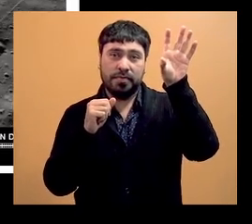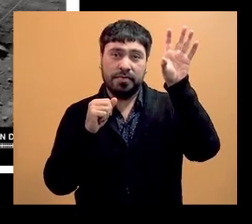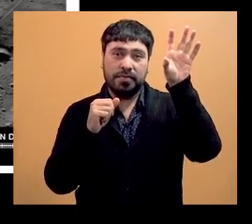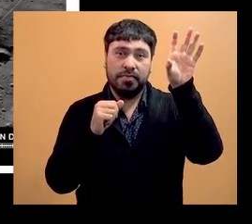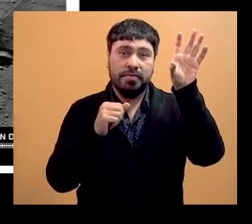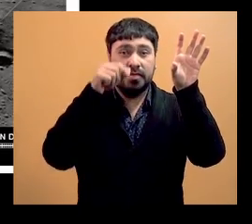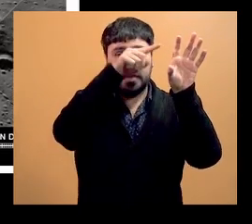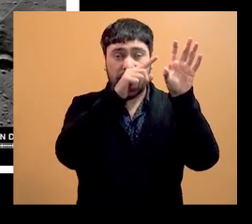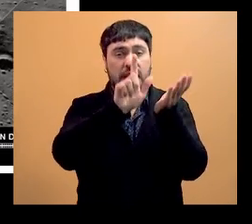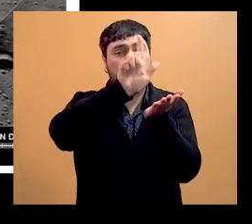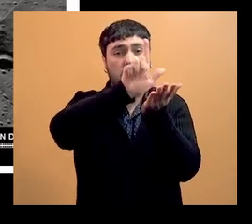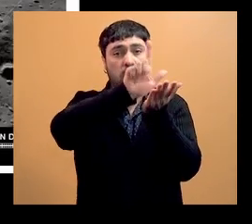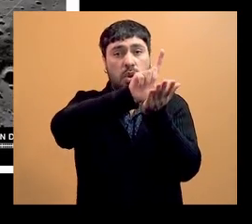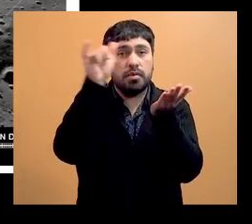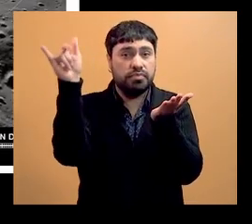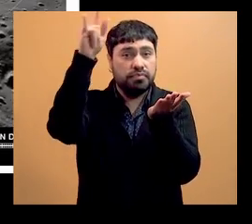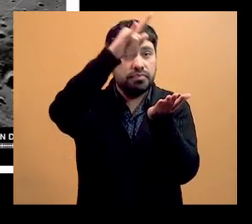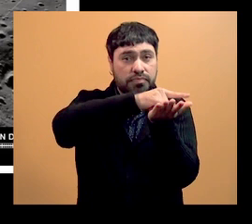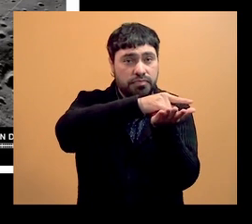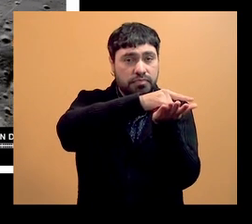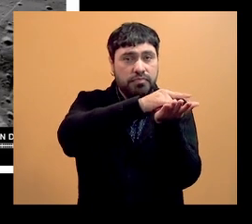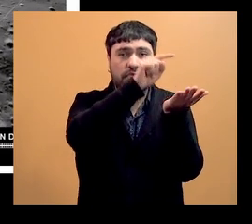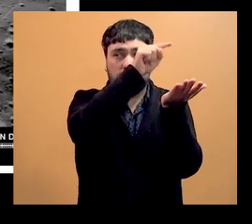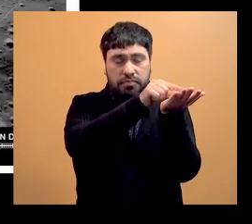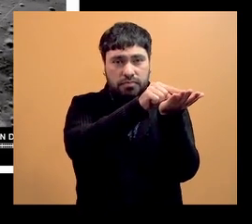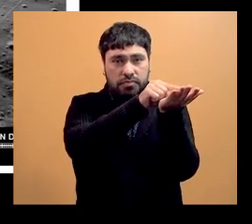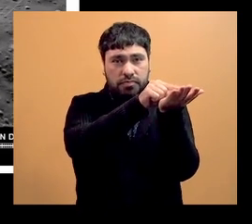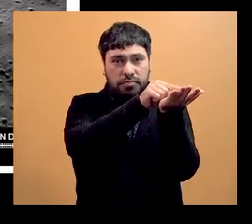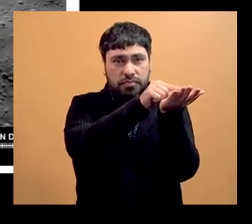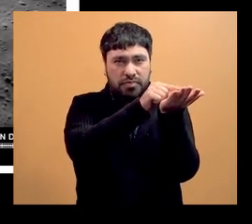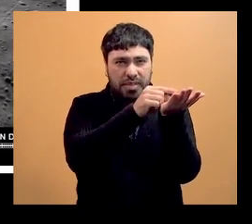por la pequeña ventana. Eso corresponde a una cámara de aproximación, la